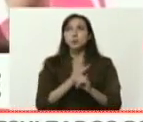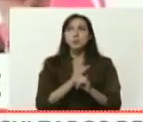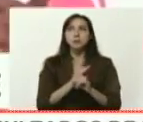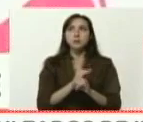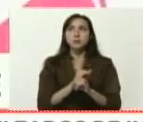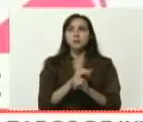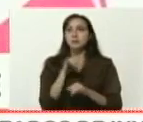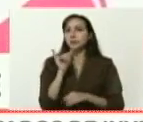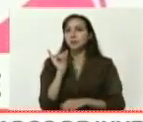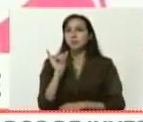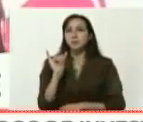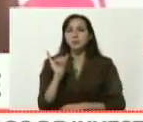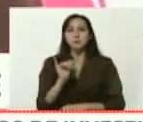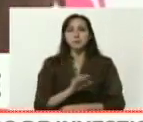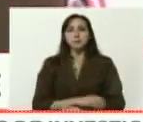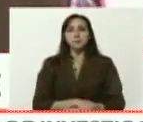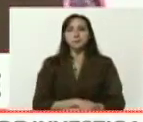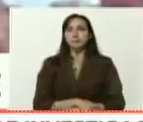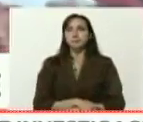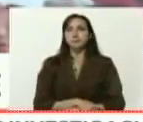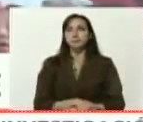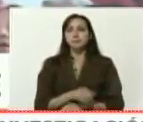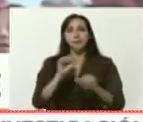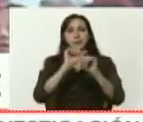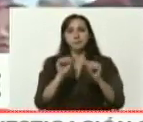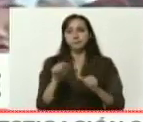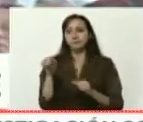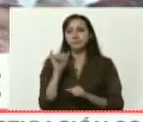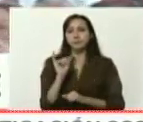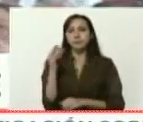está, pues. Aquí está.